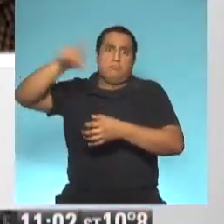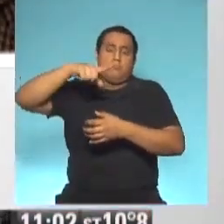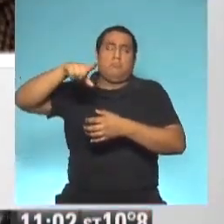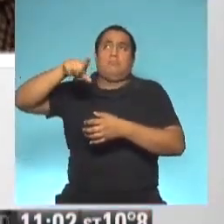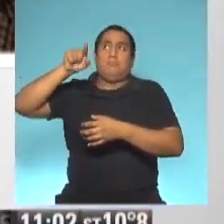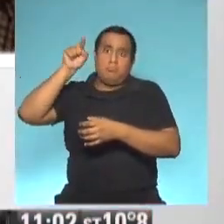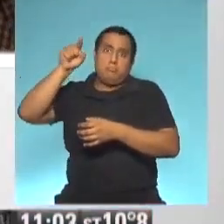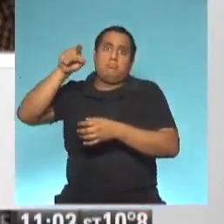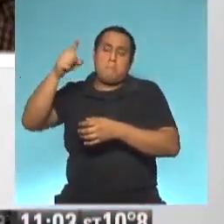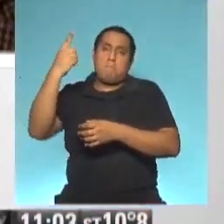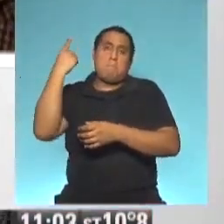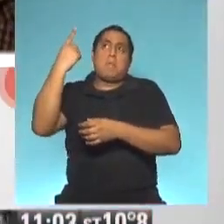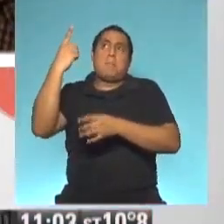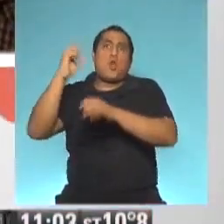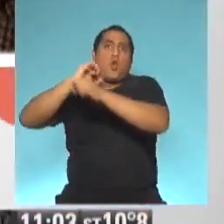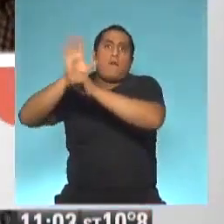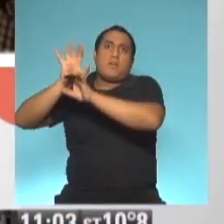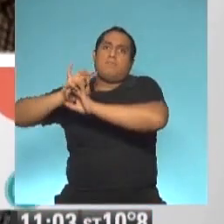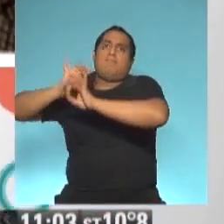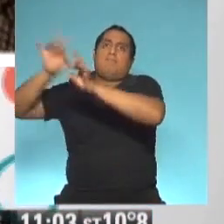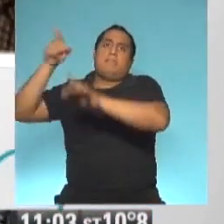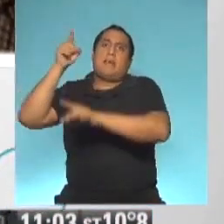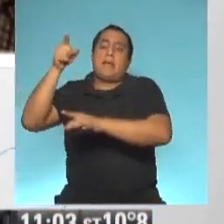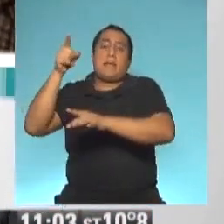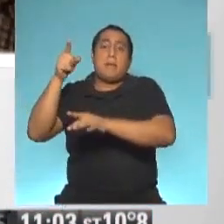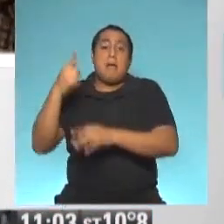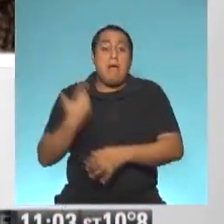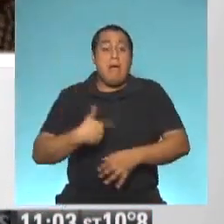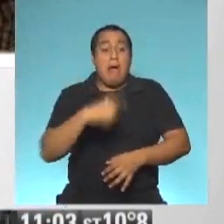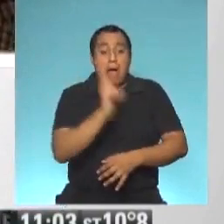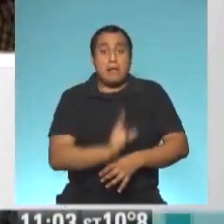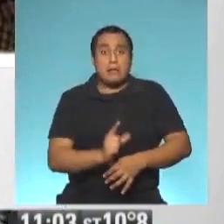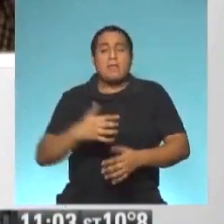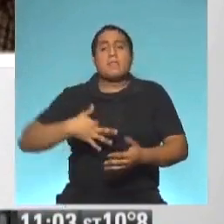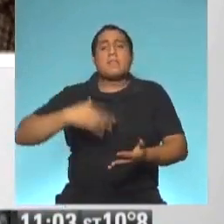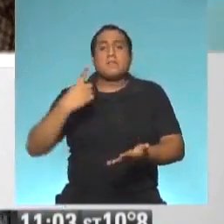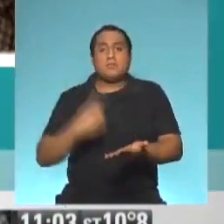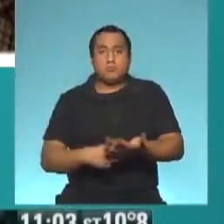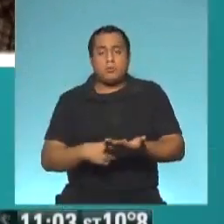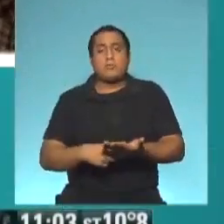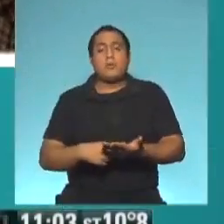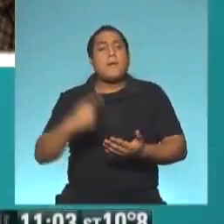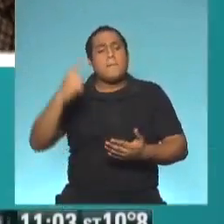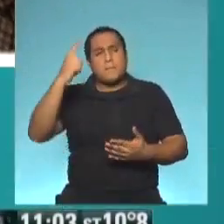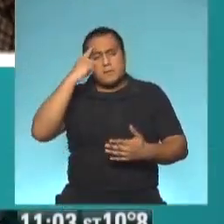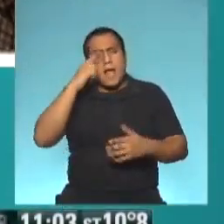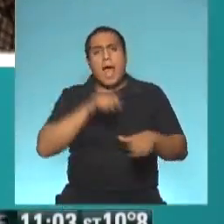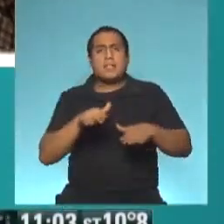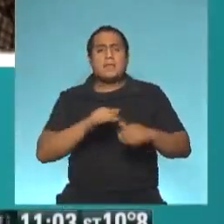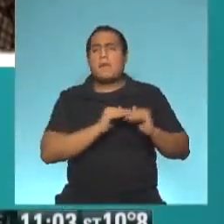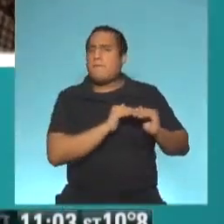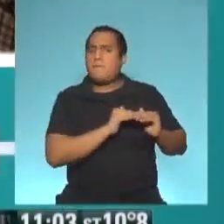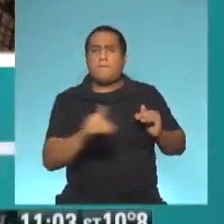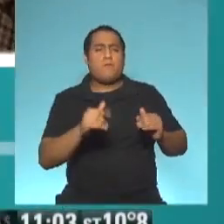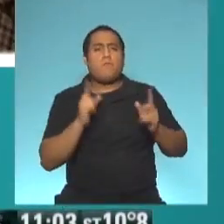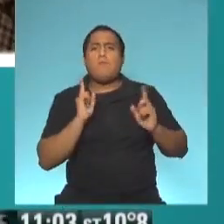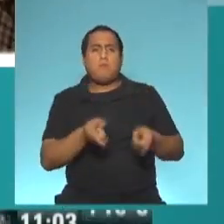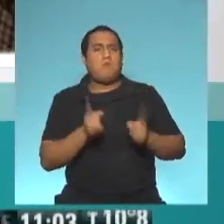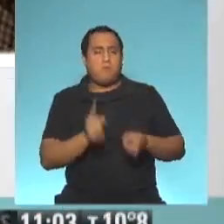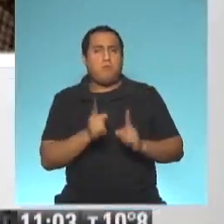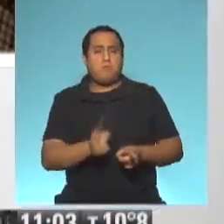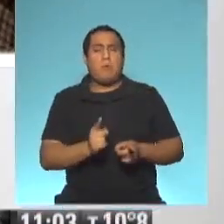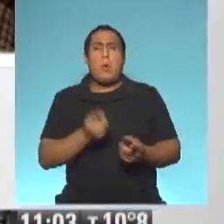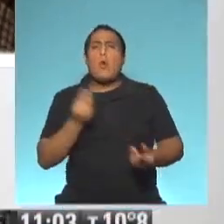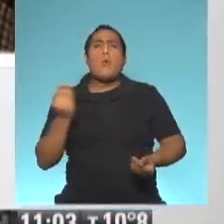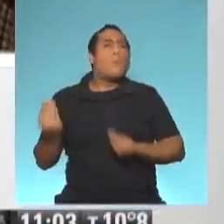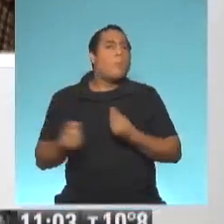expansión del coronavirus, en Argentina hubo una decisión de sostener la actividad y básicamente sostenerla porque